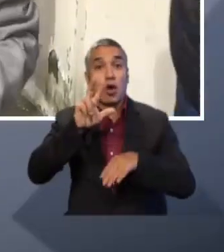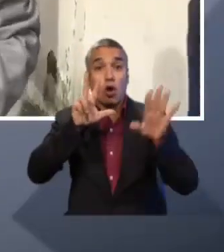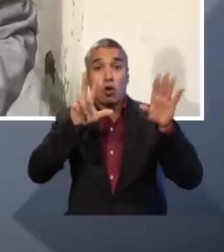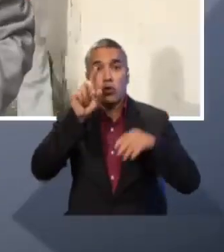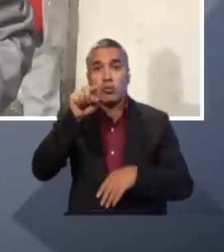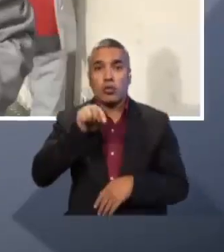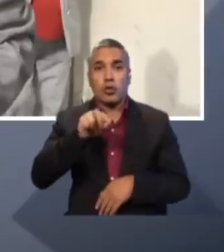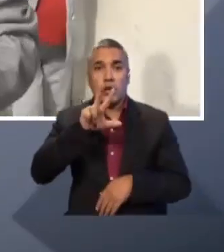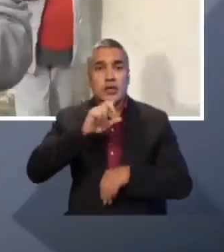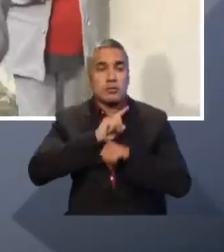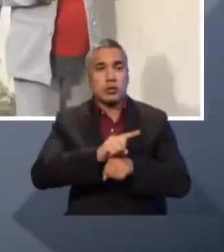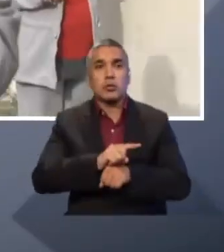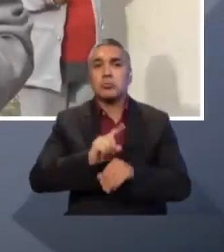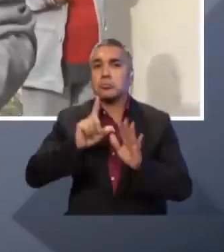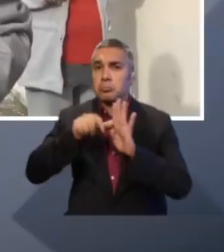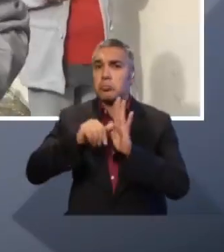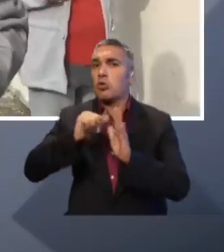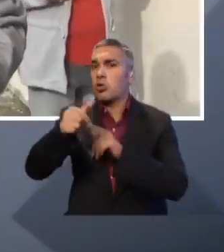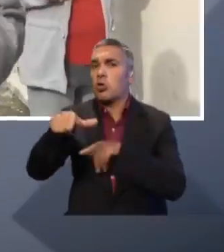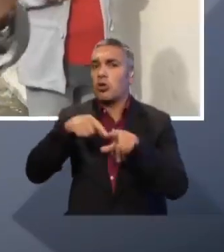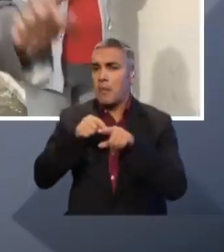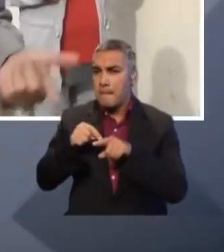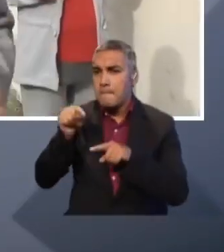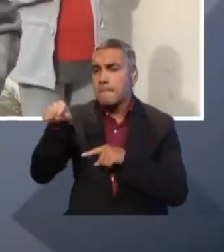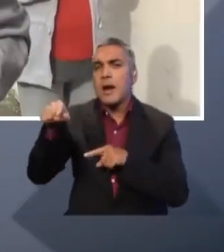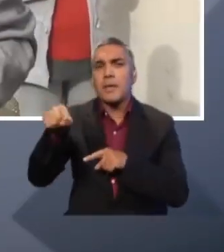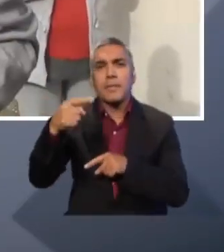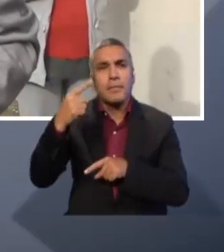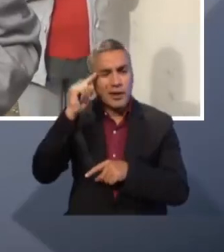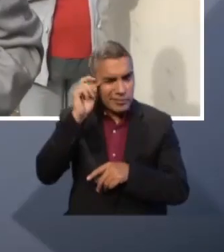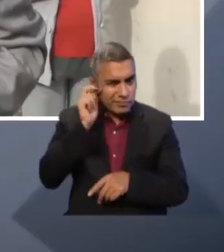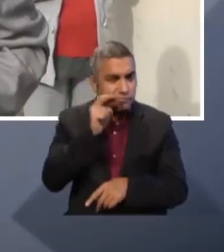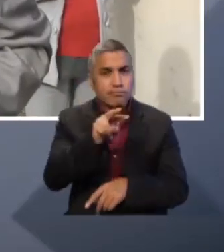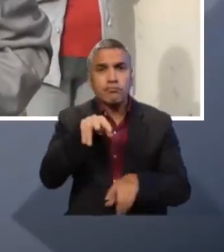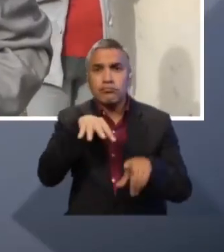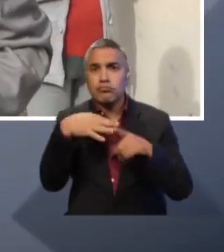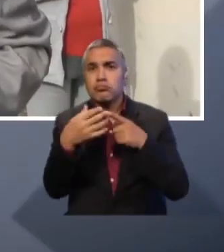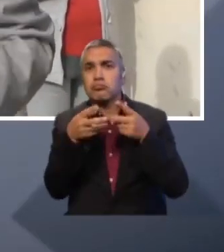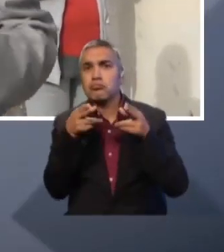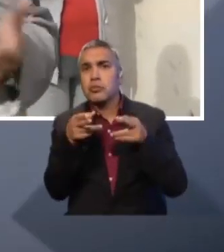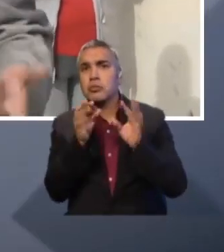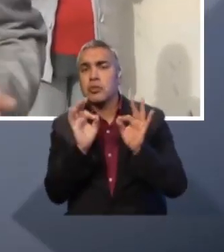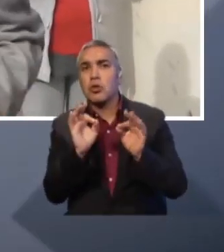Jorge, estaremos desde otro punto de la capital para verificar si la situación es la